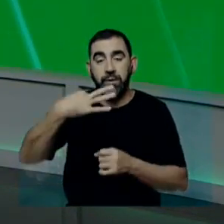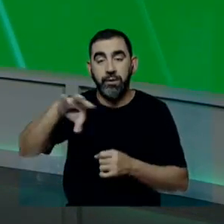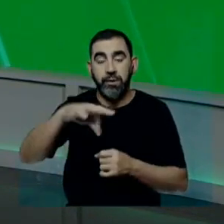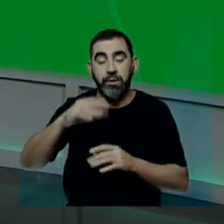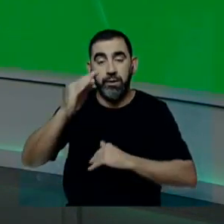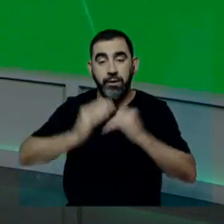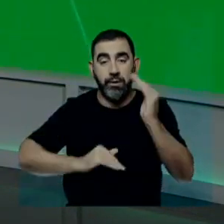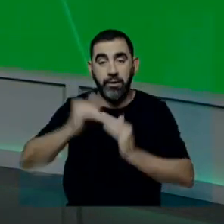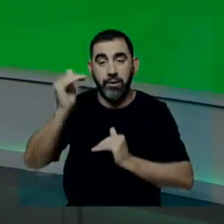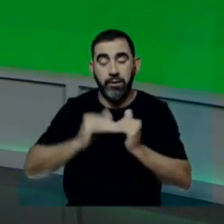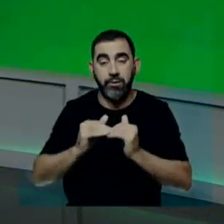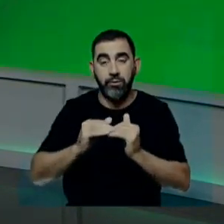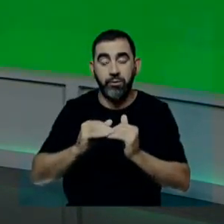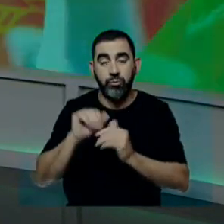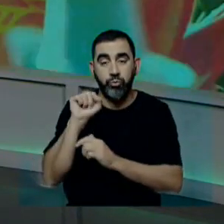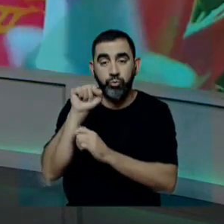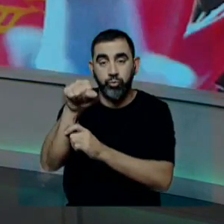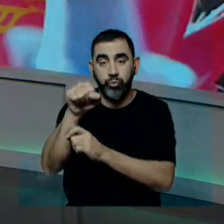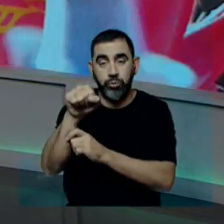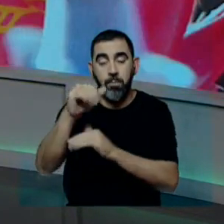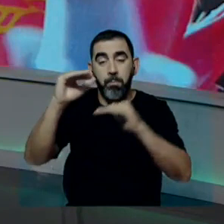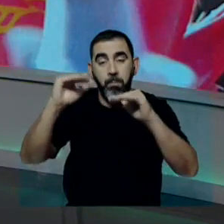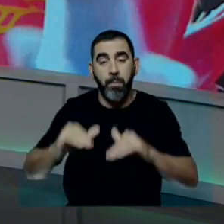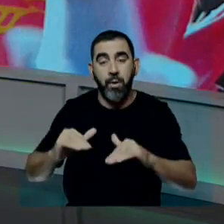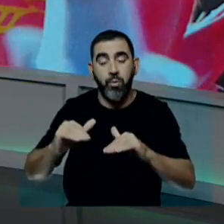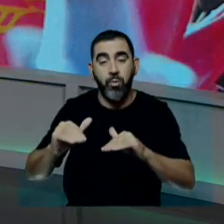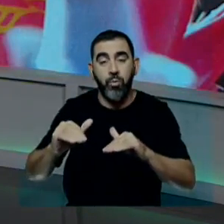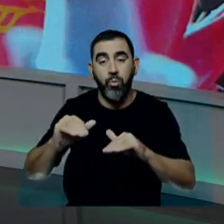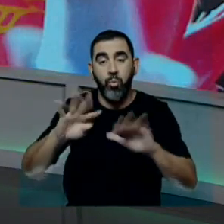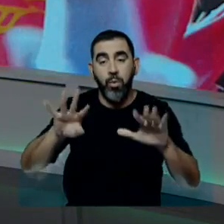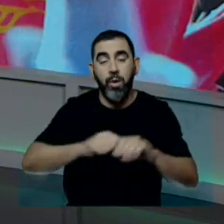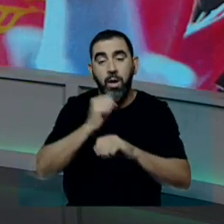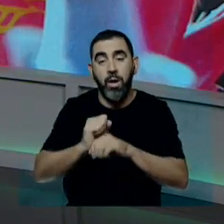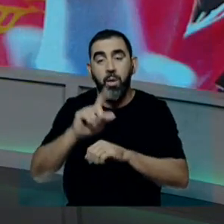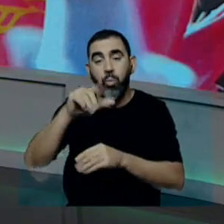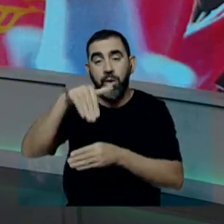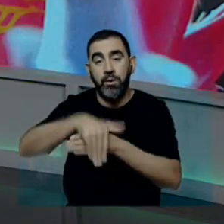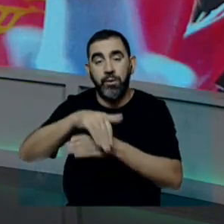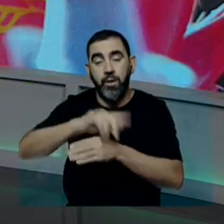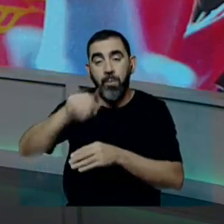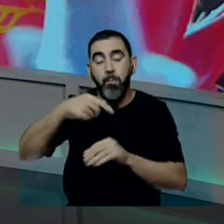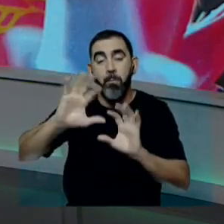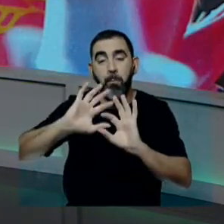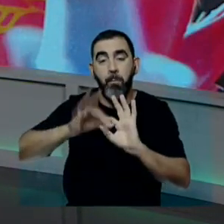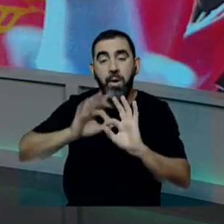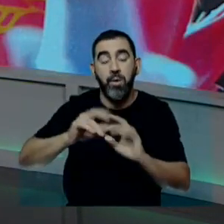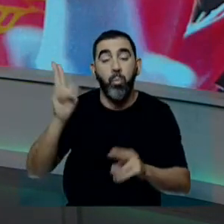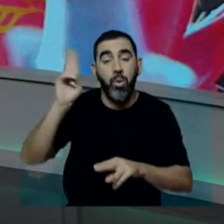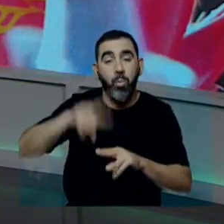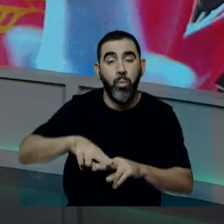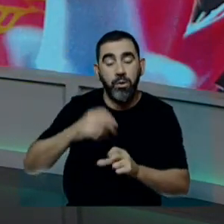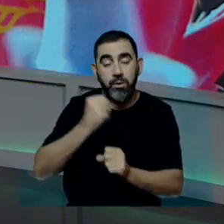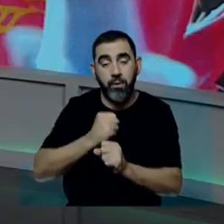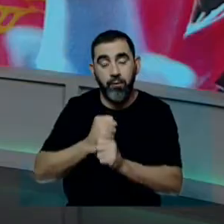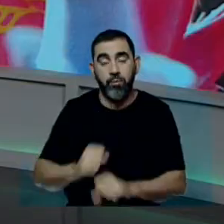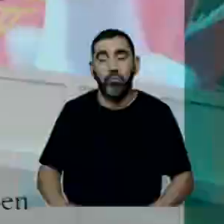la Construcción y Anexos, el SUNCA, va a realizar un paro parcial de 9 a 13 horas. Esto será mañana miércoles, tras la muerte de un